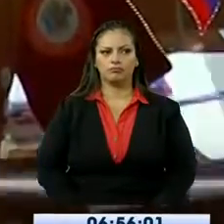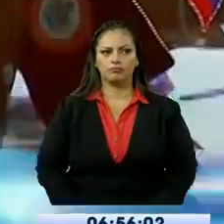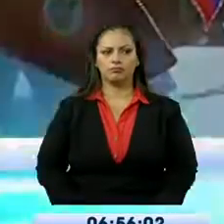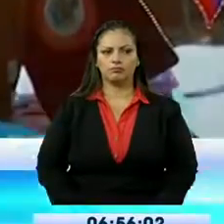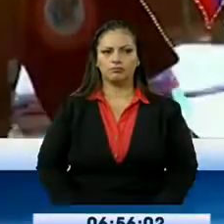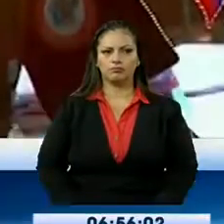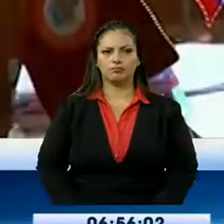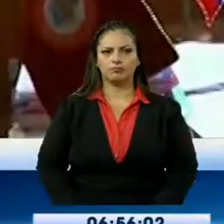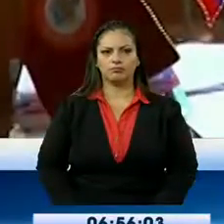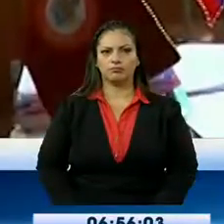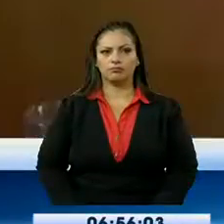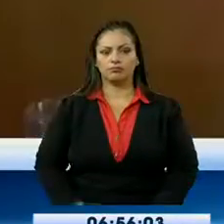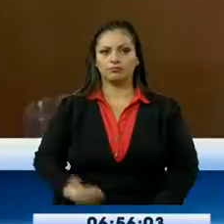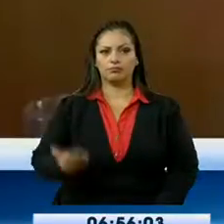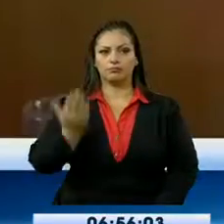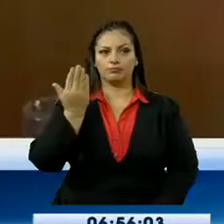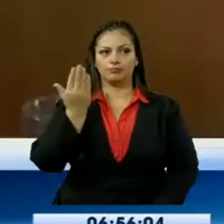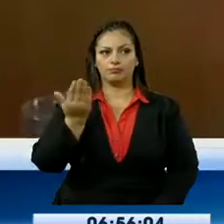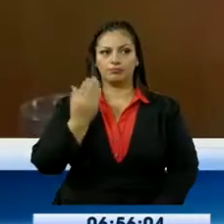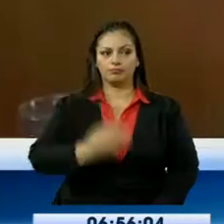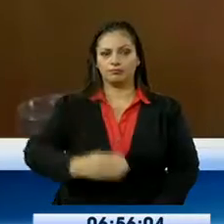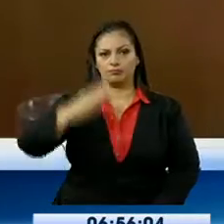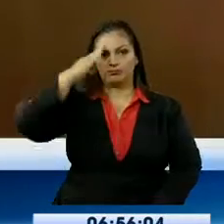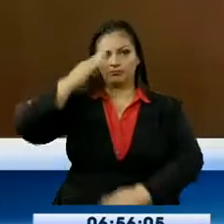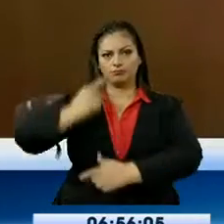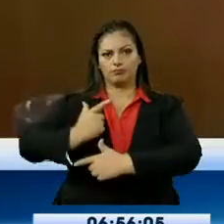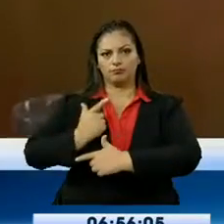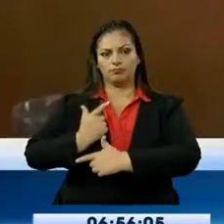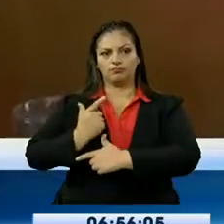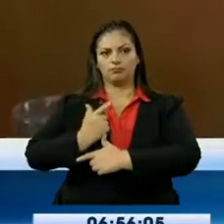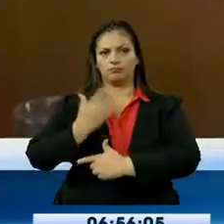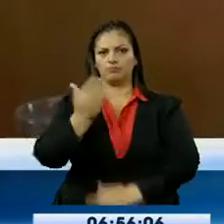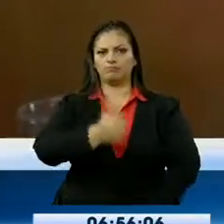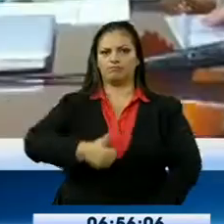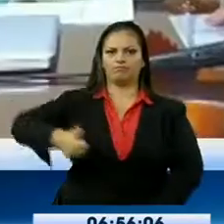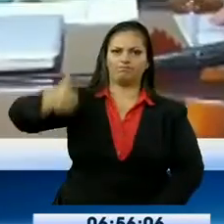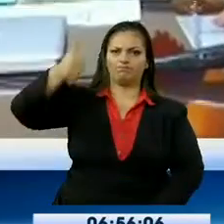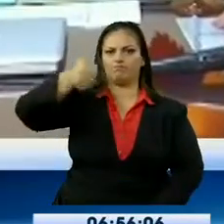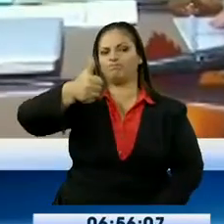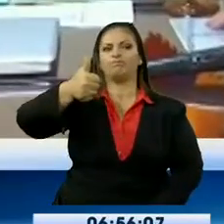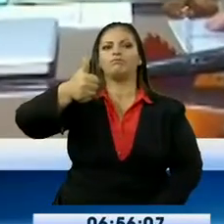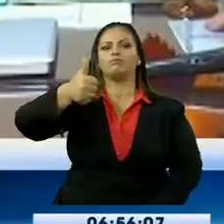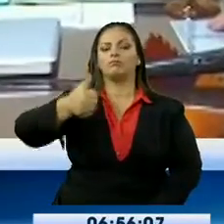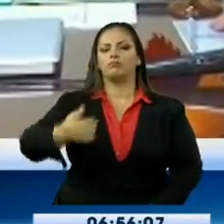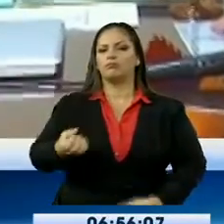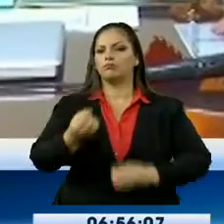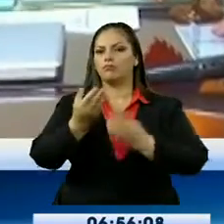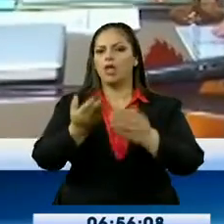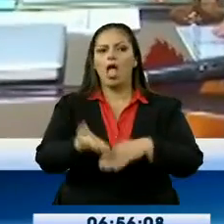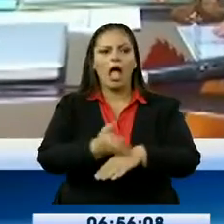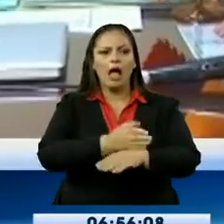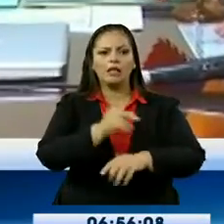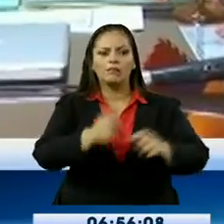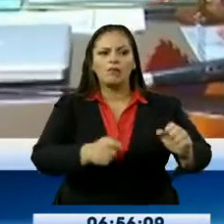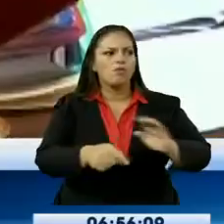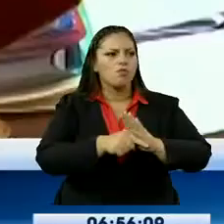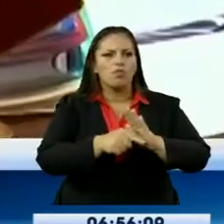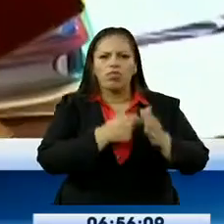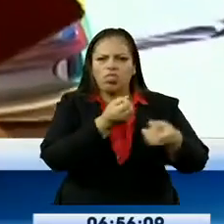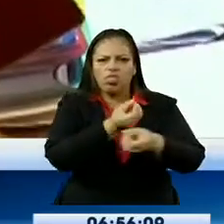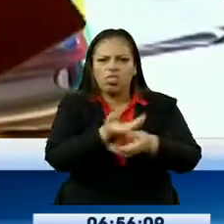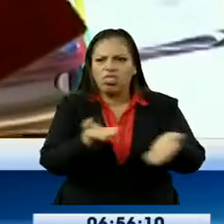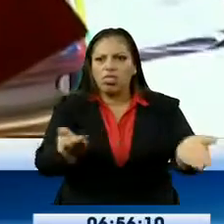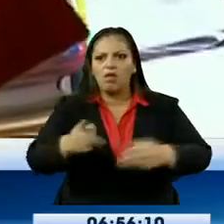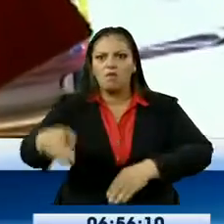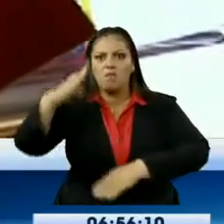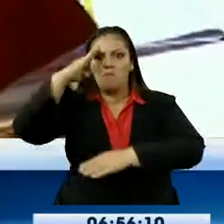El máximo jefe de la tercera división Ejército Tarqui, general Luis Altamirano, fue enfático al desmentir una información que se regó en las redes sociales sobre una